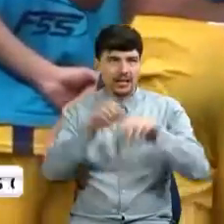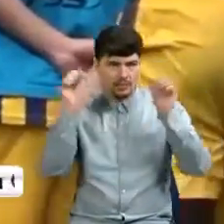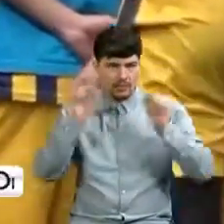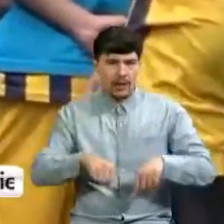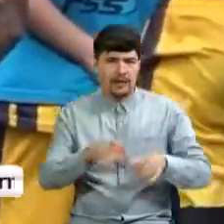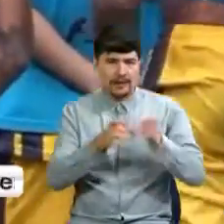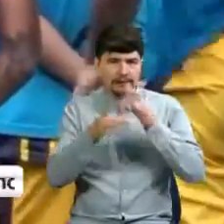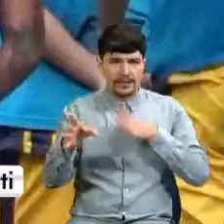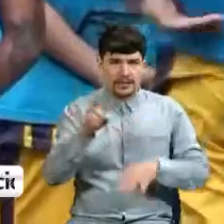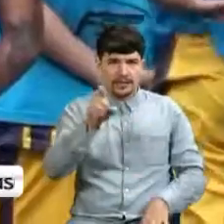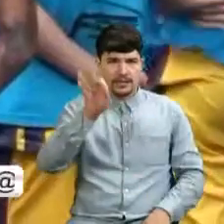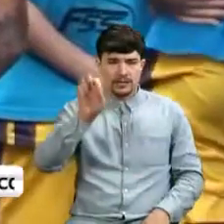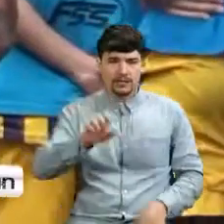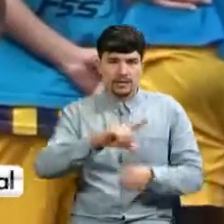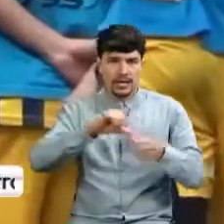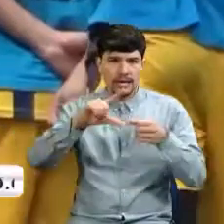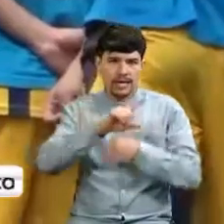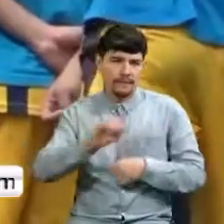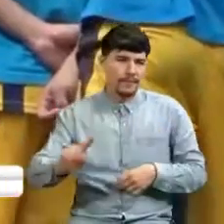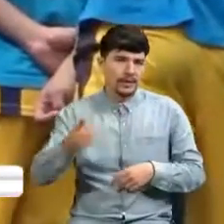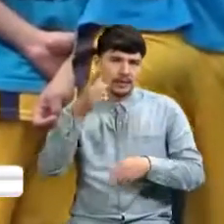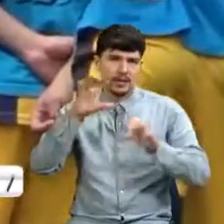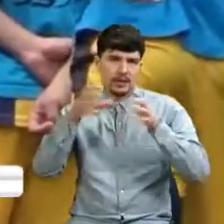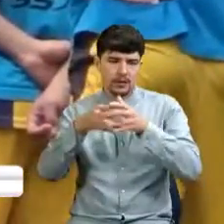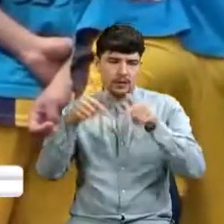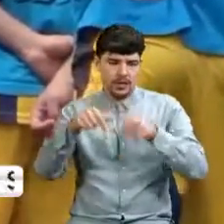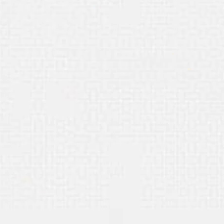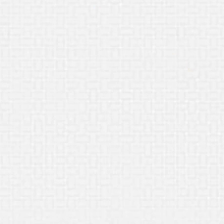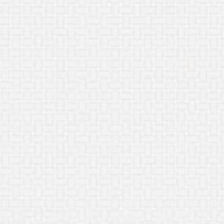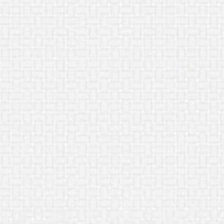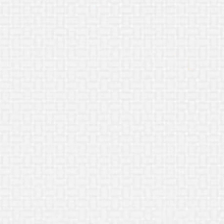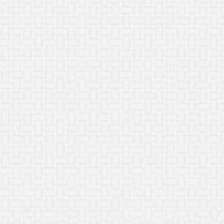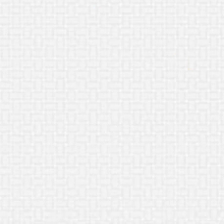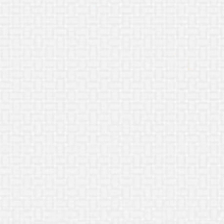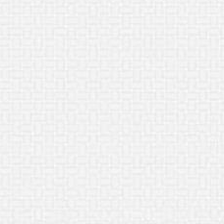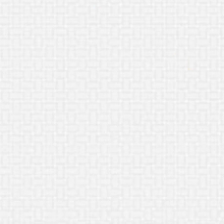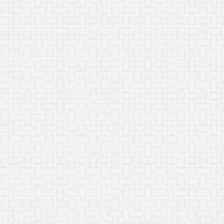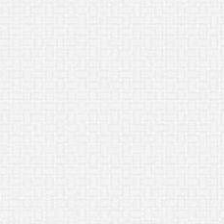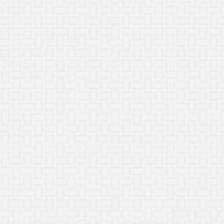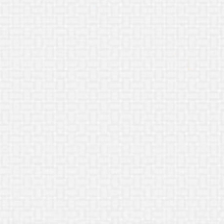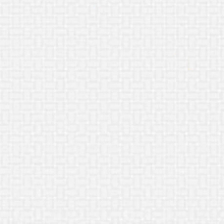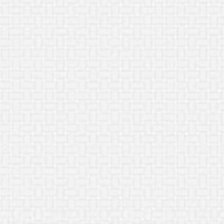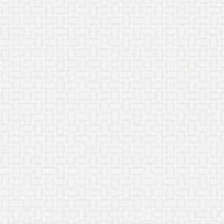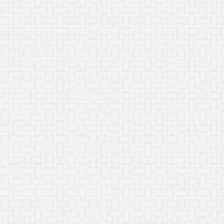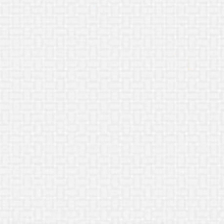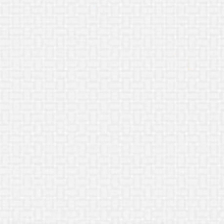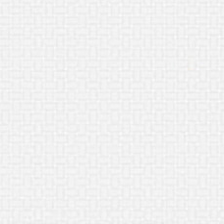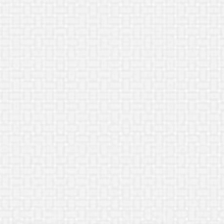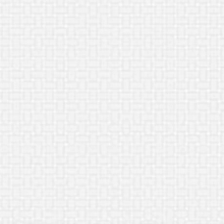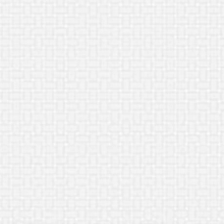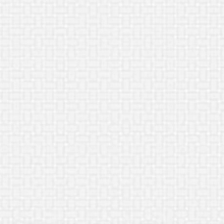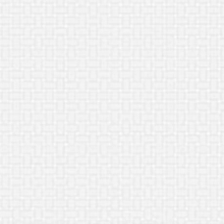la fecha número 18 de la liga de la primera división del fútbol colombiano ganando puntocom